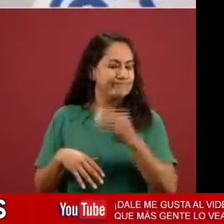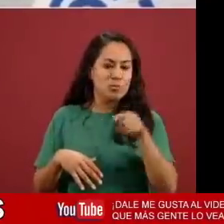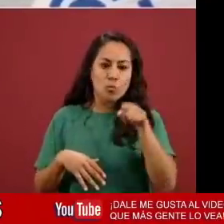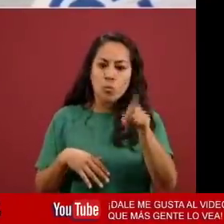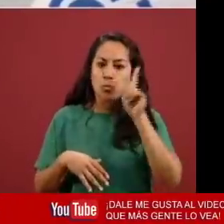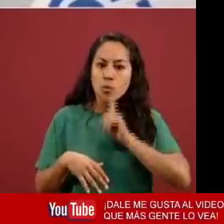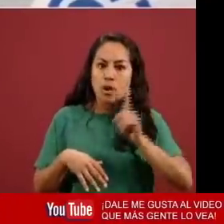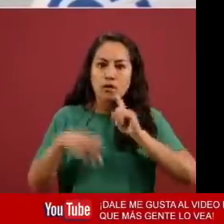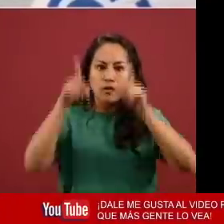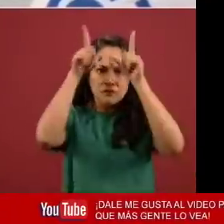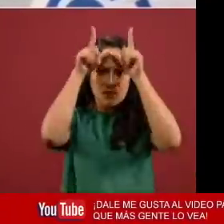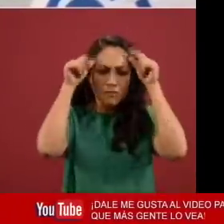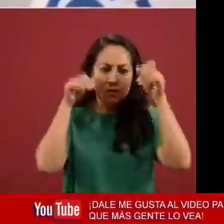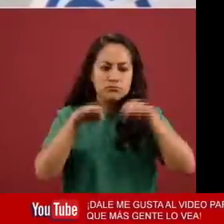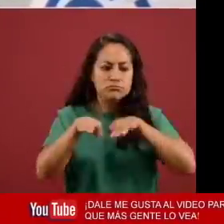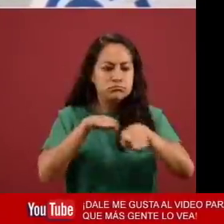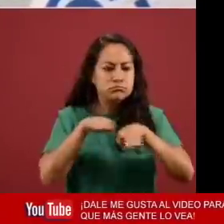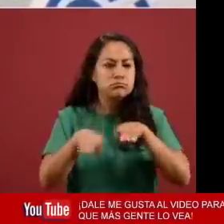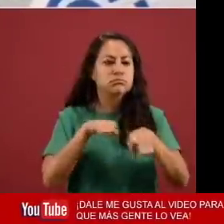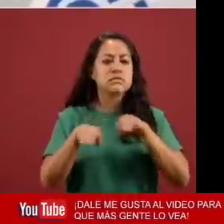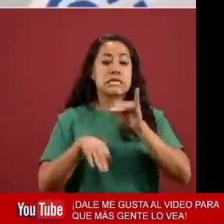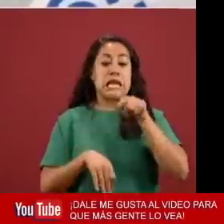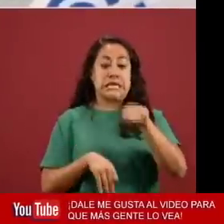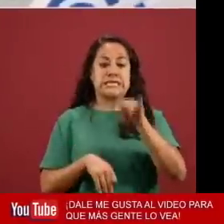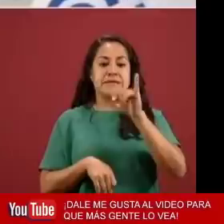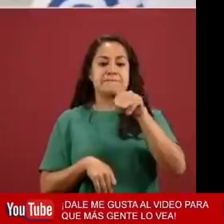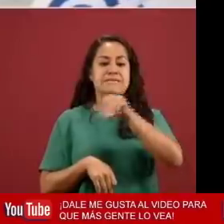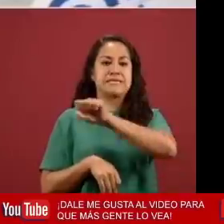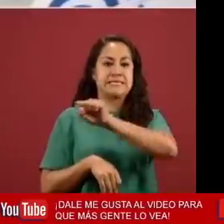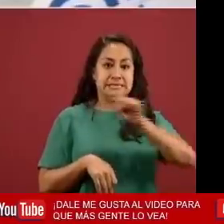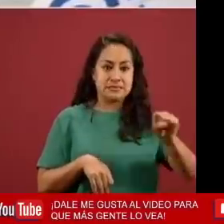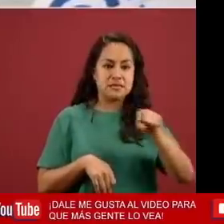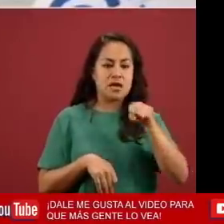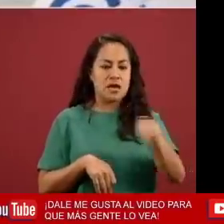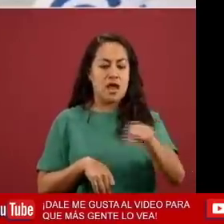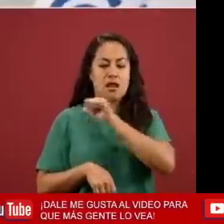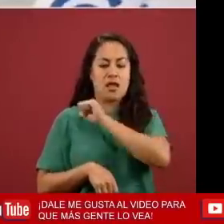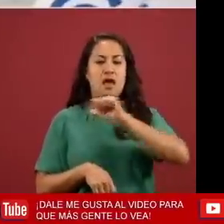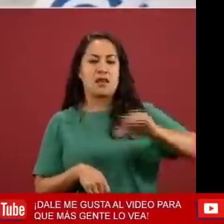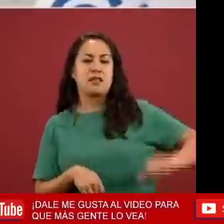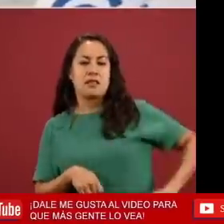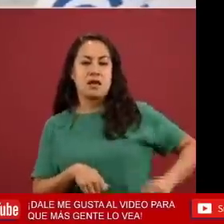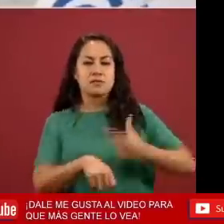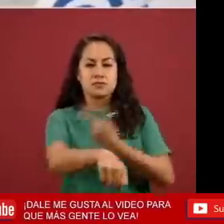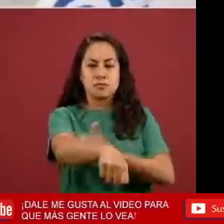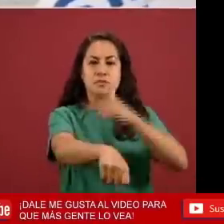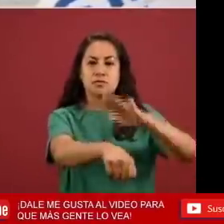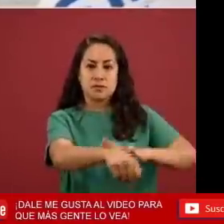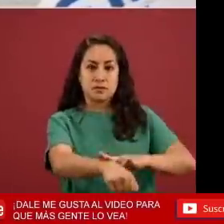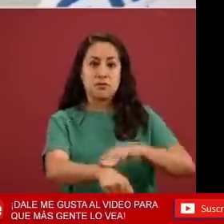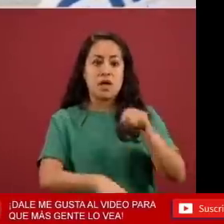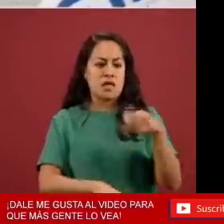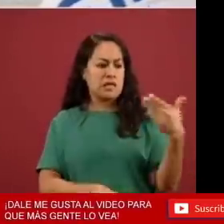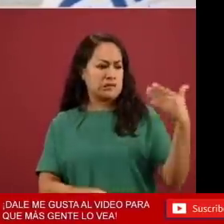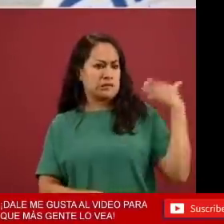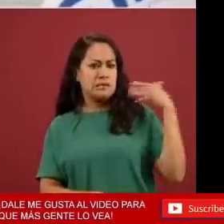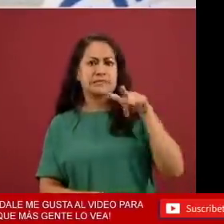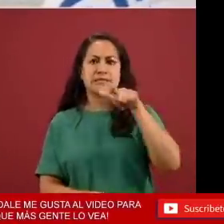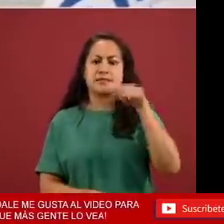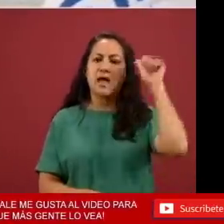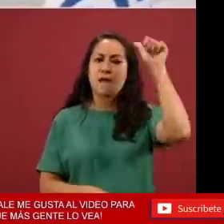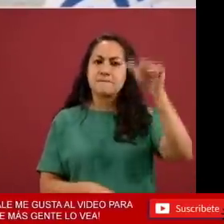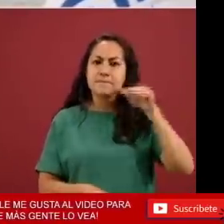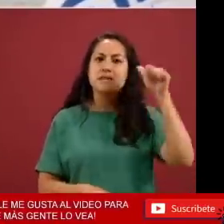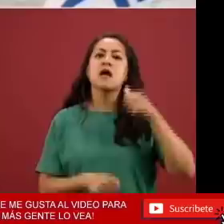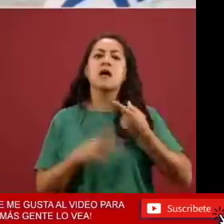francia registrada en la alcaldía gustavo madero el pasado 17 de abril iniciamos una carpeta de